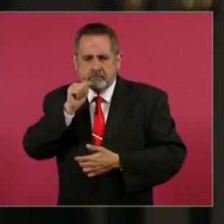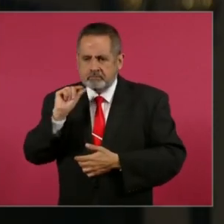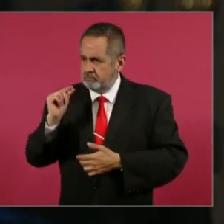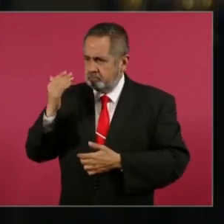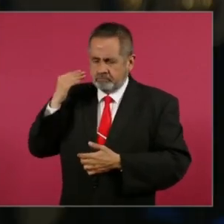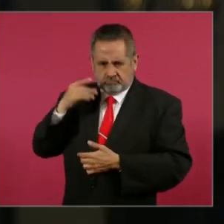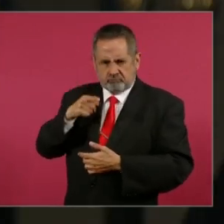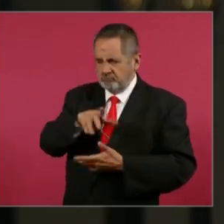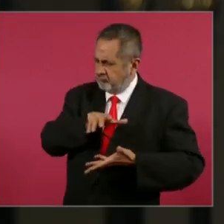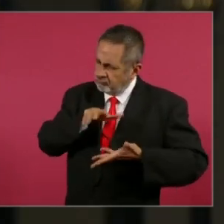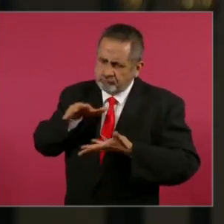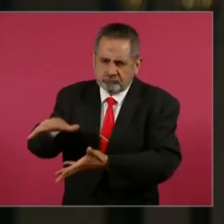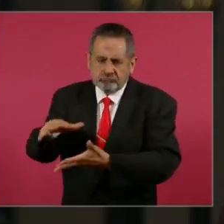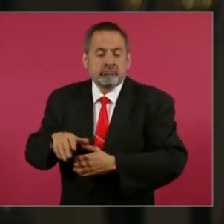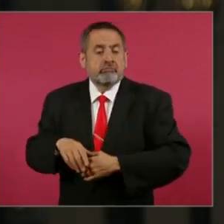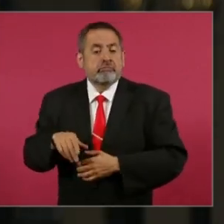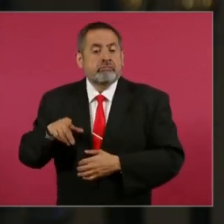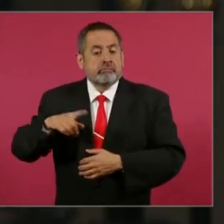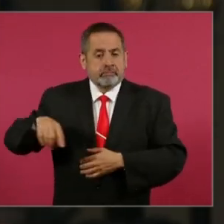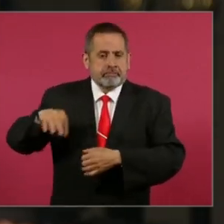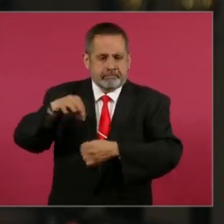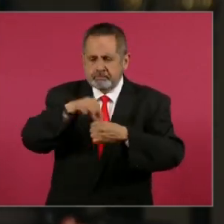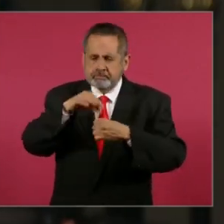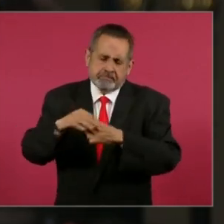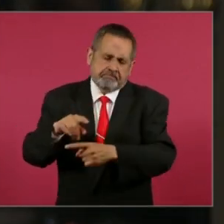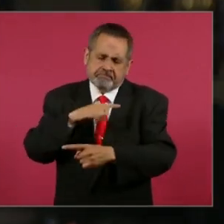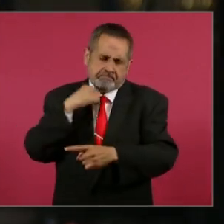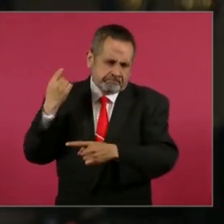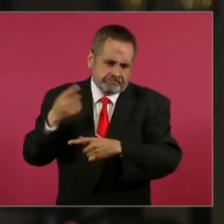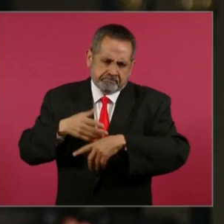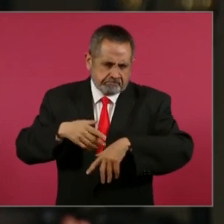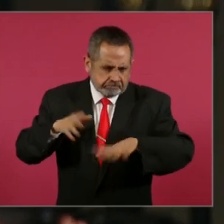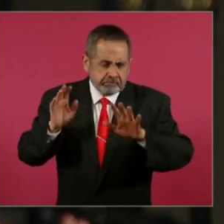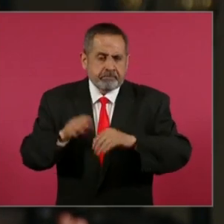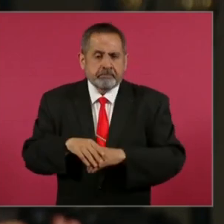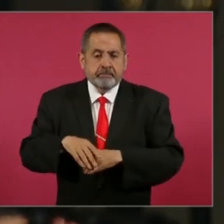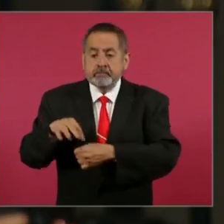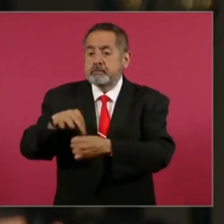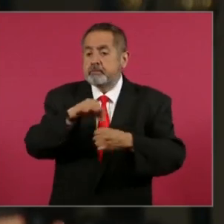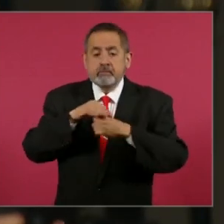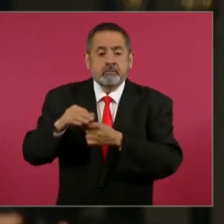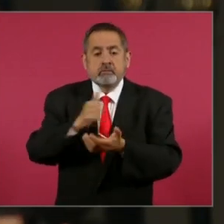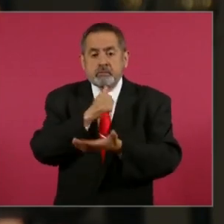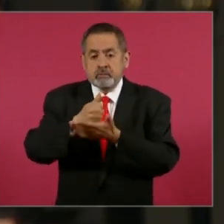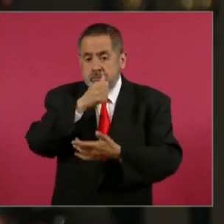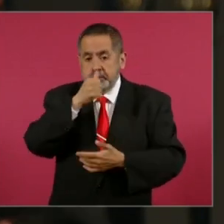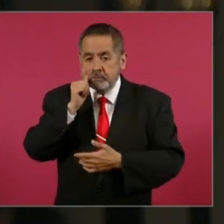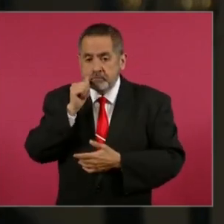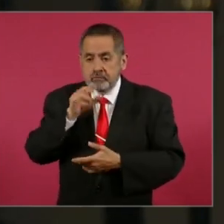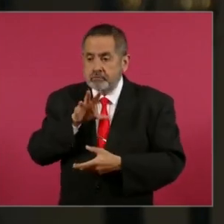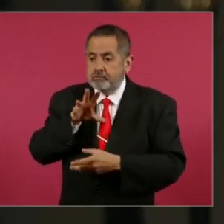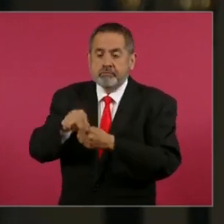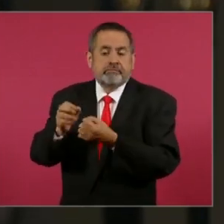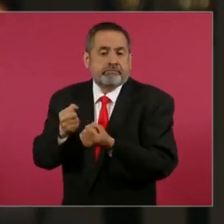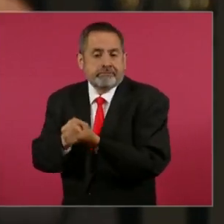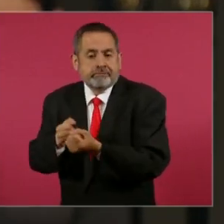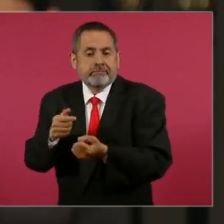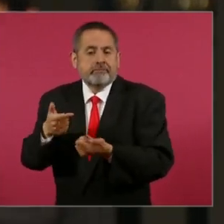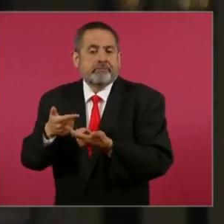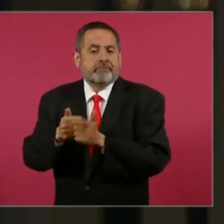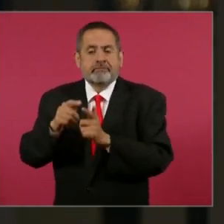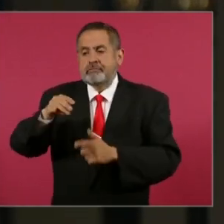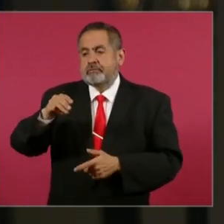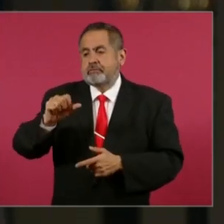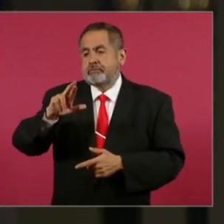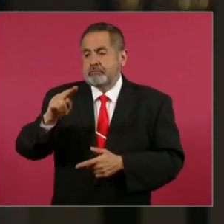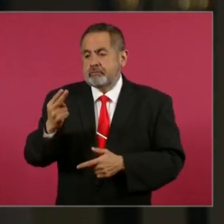elecciones locales, y los votos, aunque pierden las elecciones, los votos de Ciudad Juárez pues ayudan a Maru Campos a ganar la gubernatura.